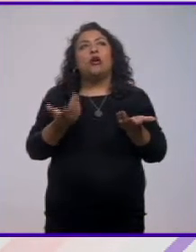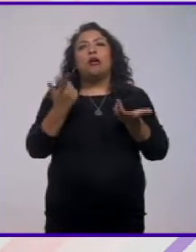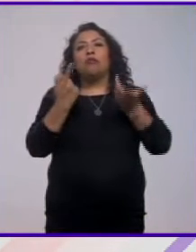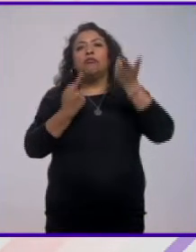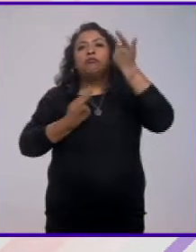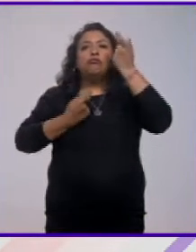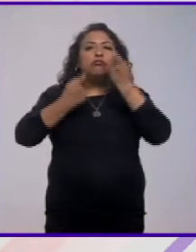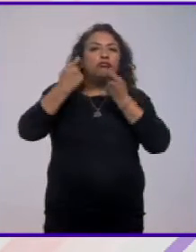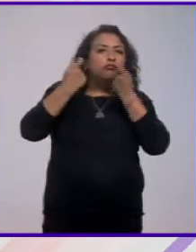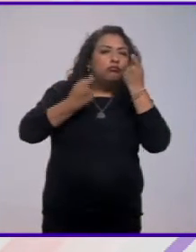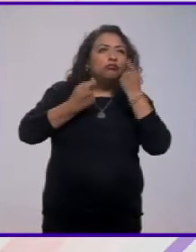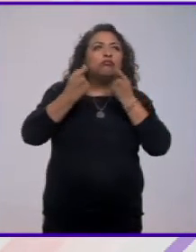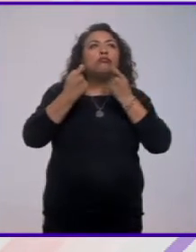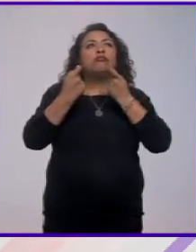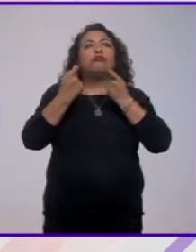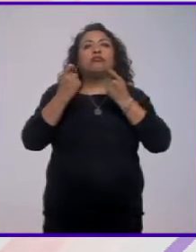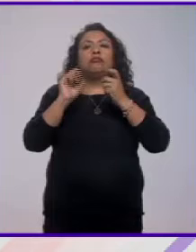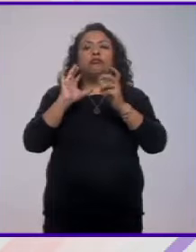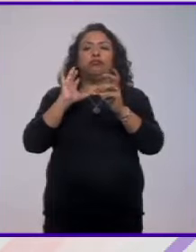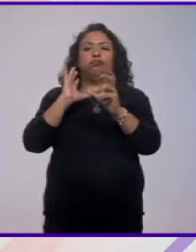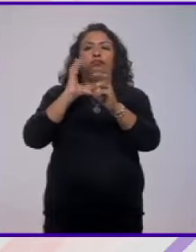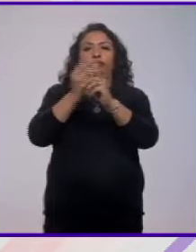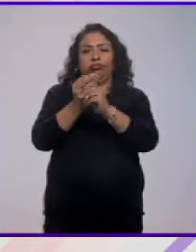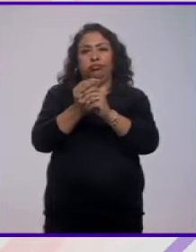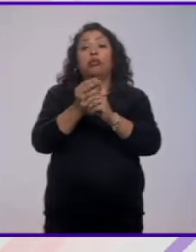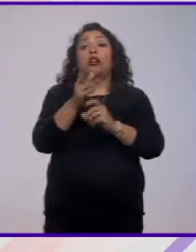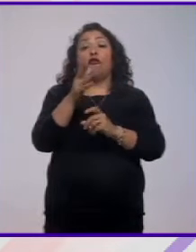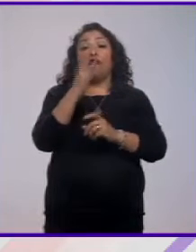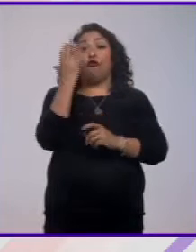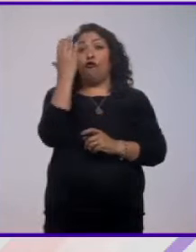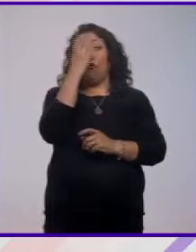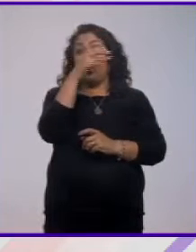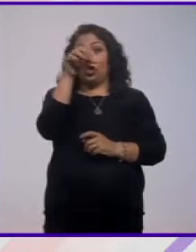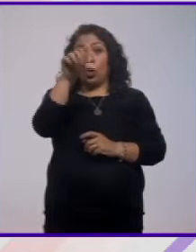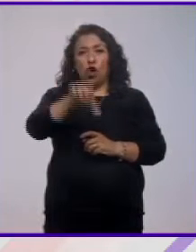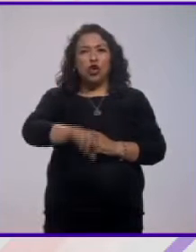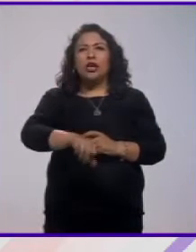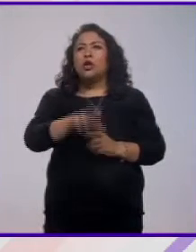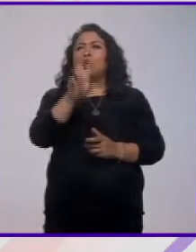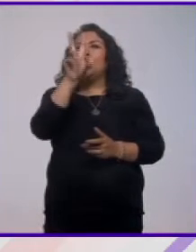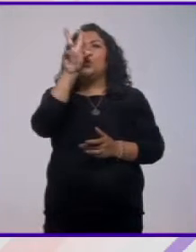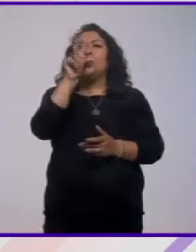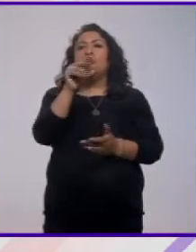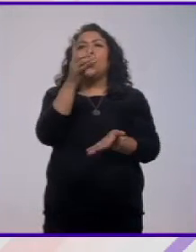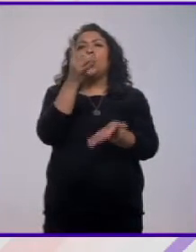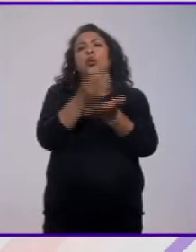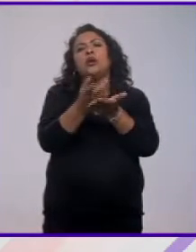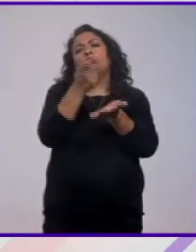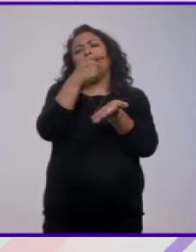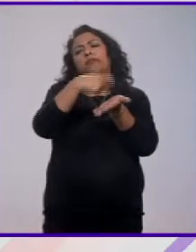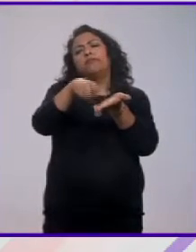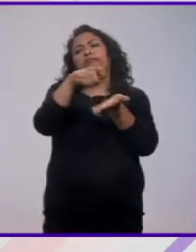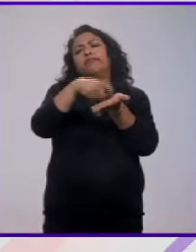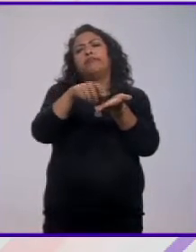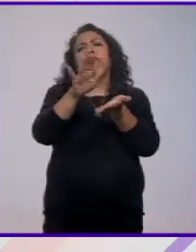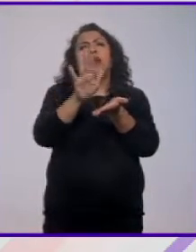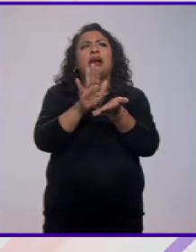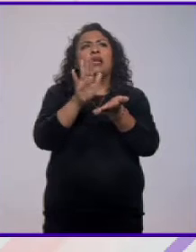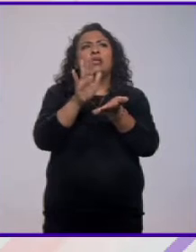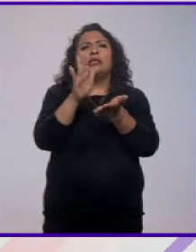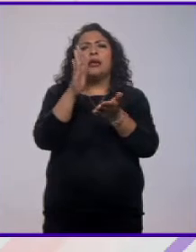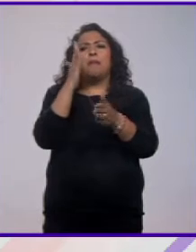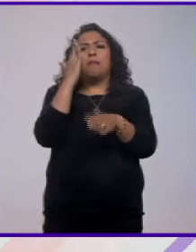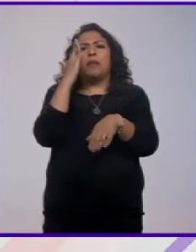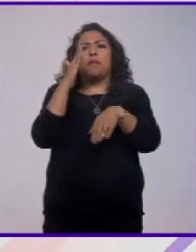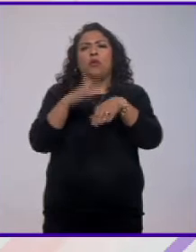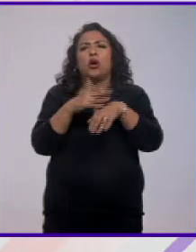gestos celebratorios, la introspección. Es decir, que la fotografía hoy ya no es solo una escritura que es